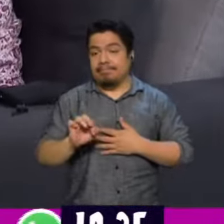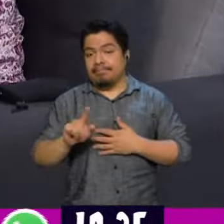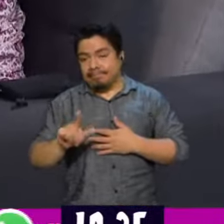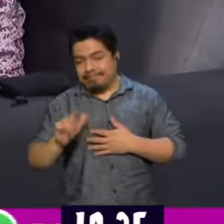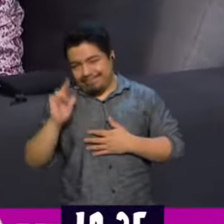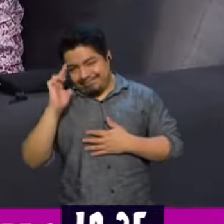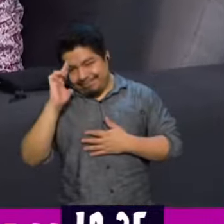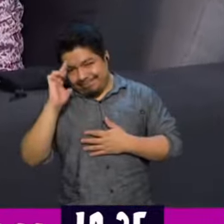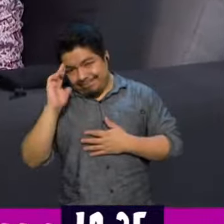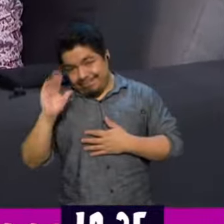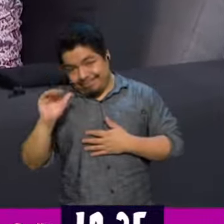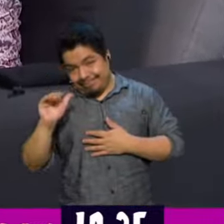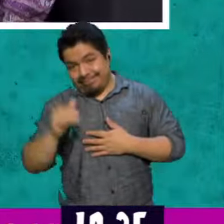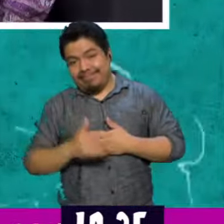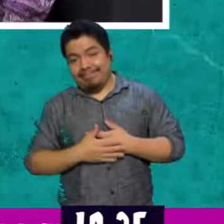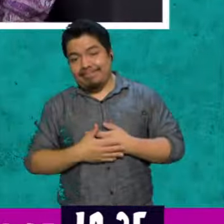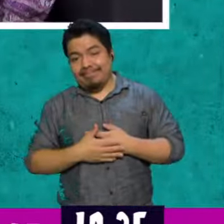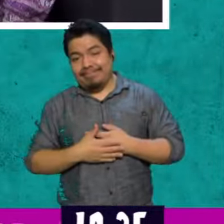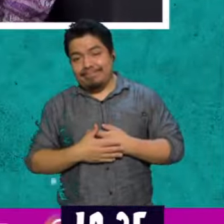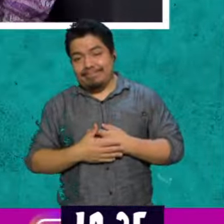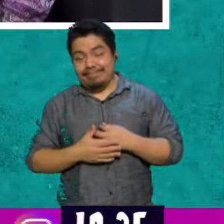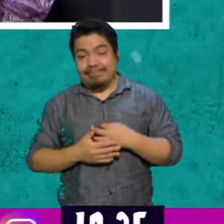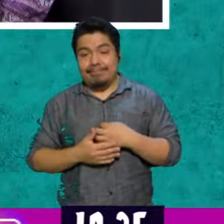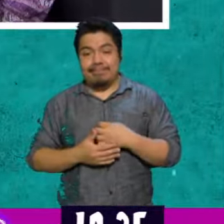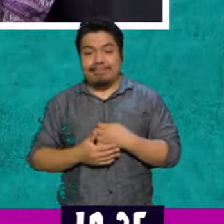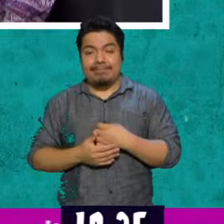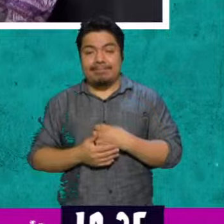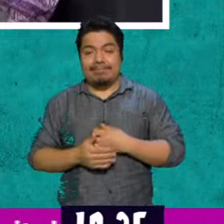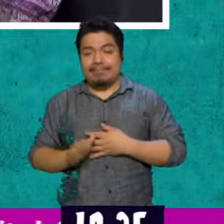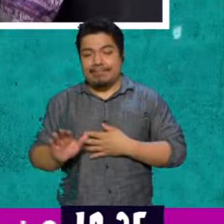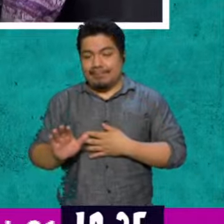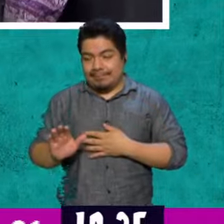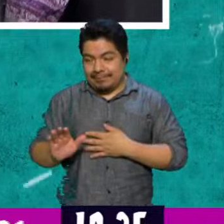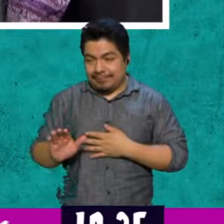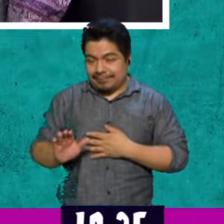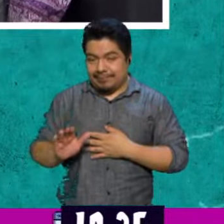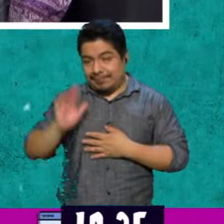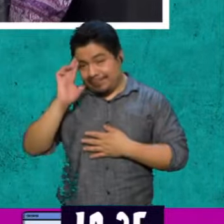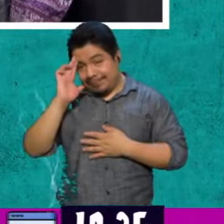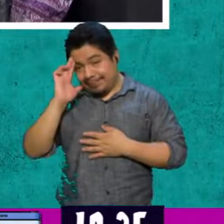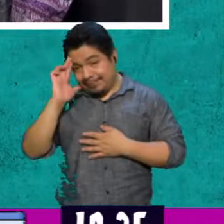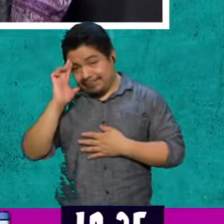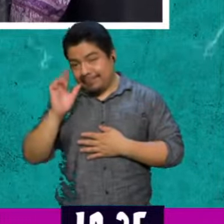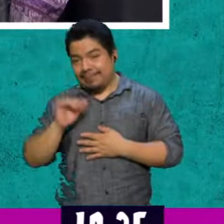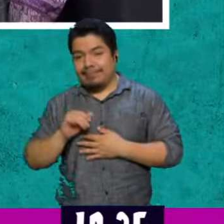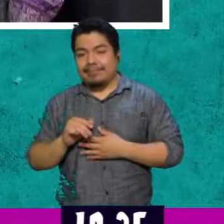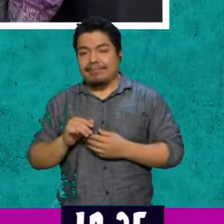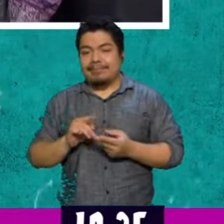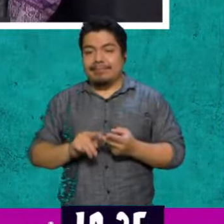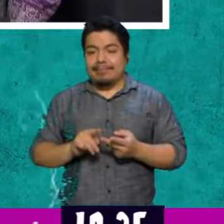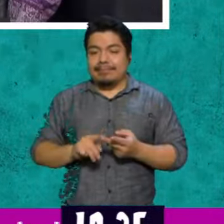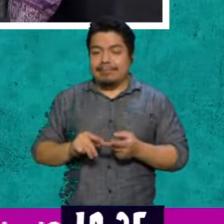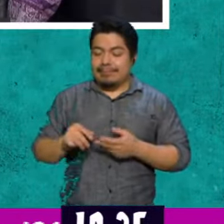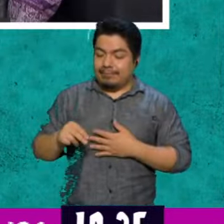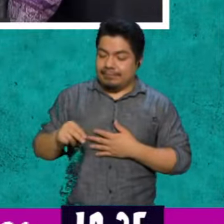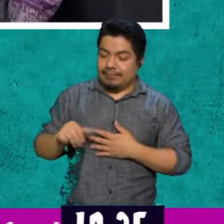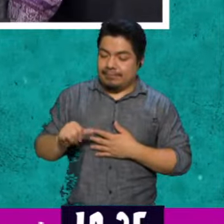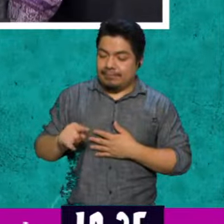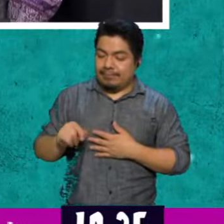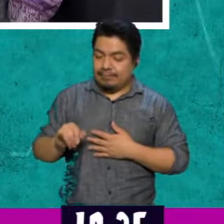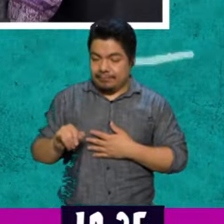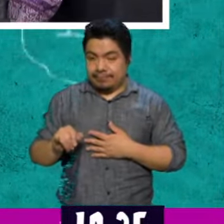Hola, Xochitl. Ahí. Xochitl. Hola. Ahí está. Y a Mari. Ella es Mari. Saluda a Mari,